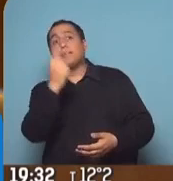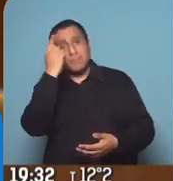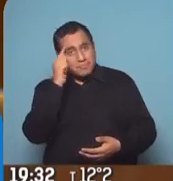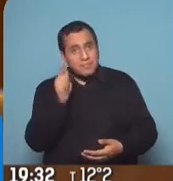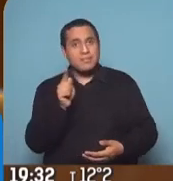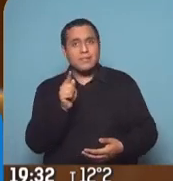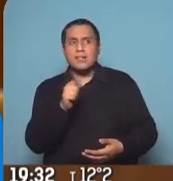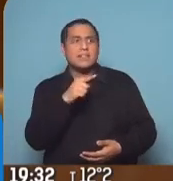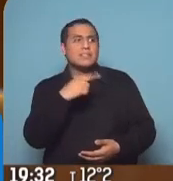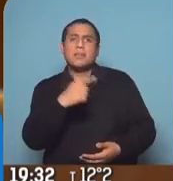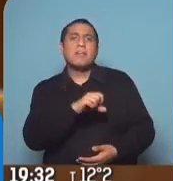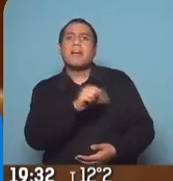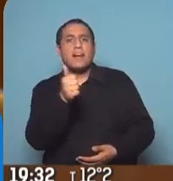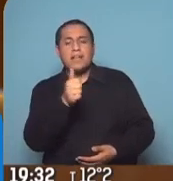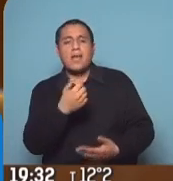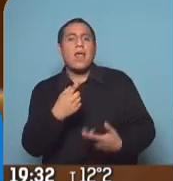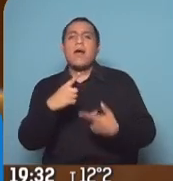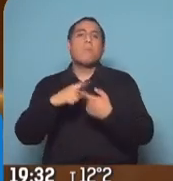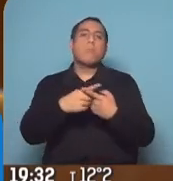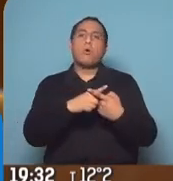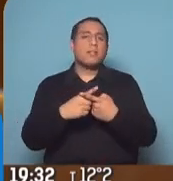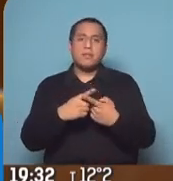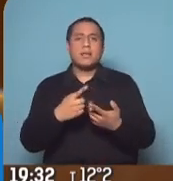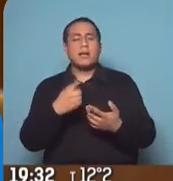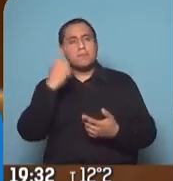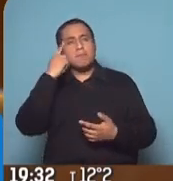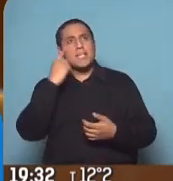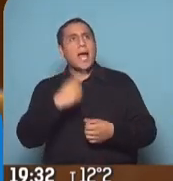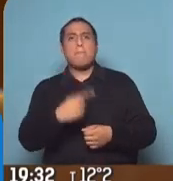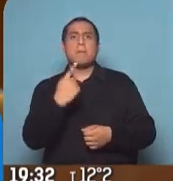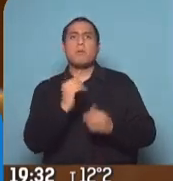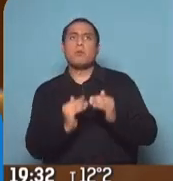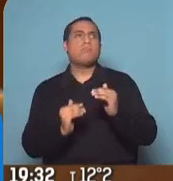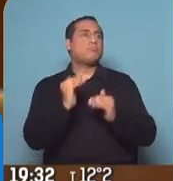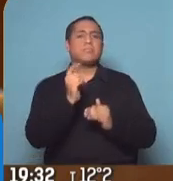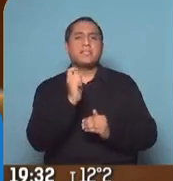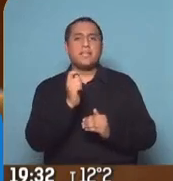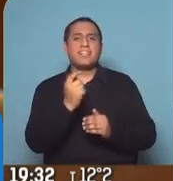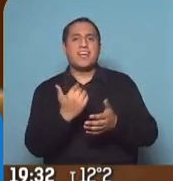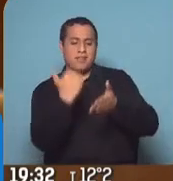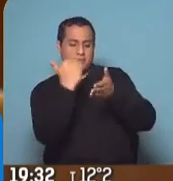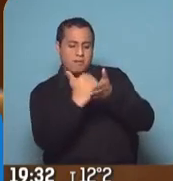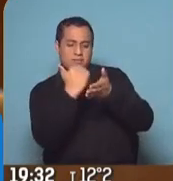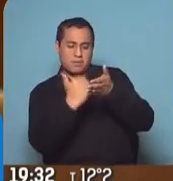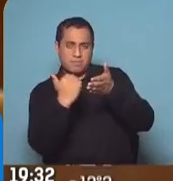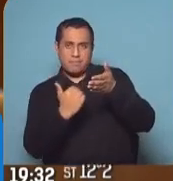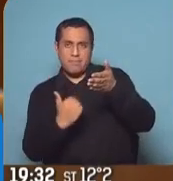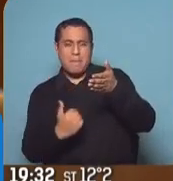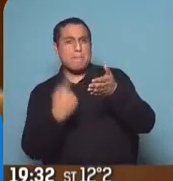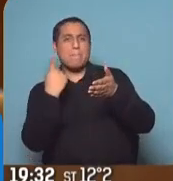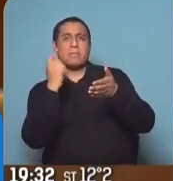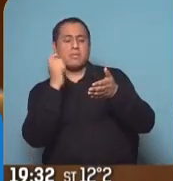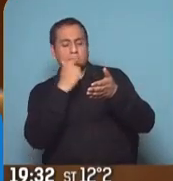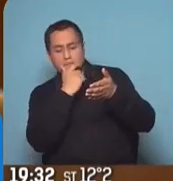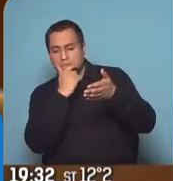elección. Cuando nosotros en política vemos quién va a ir primero, cuando se hacen las listas y Sí. demás, sabemos que